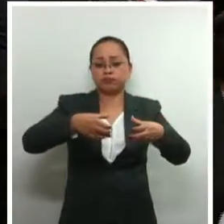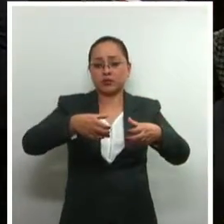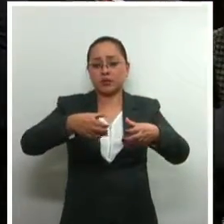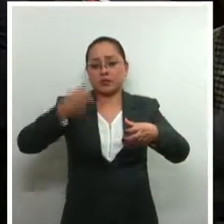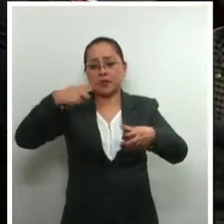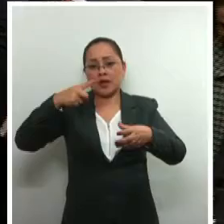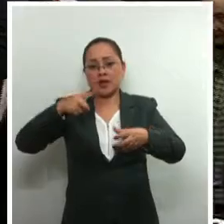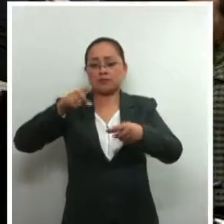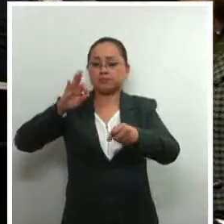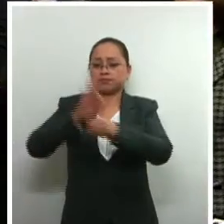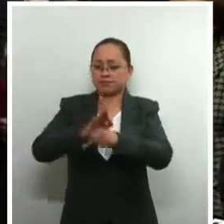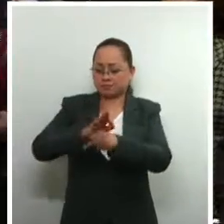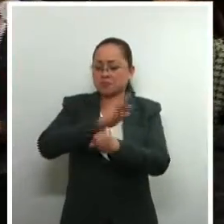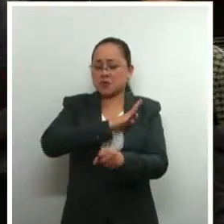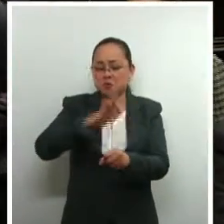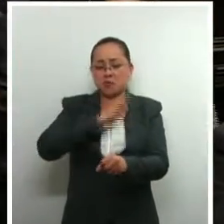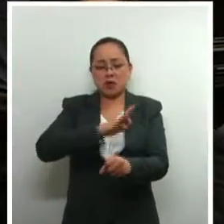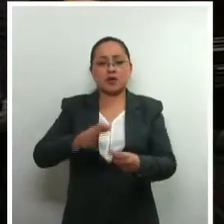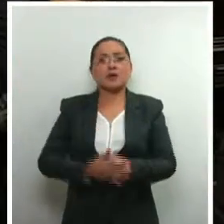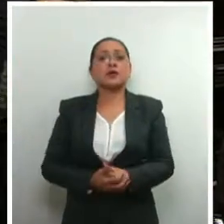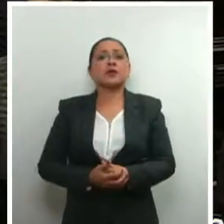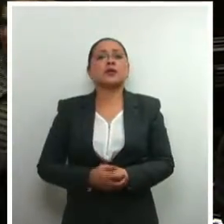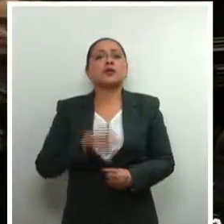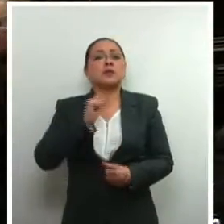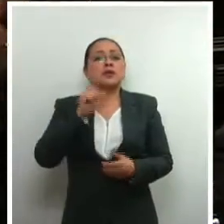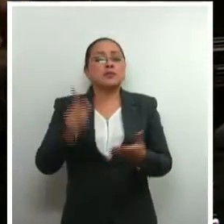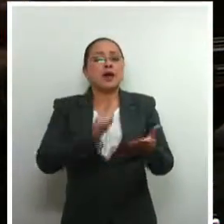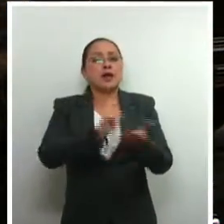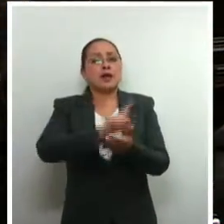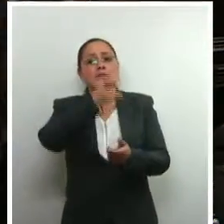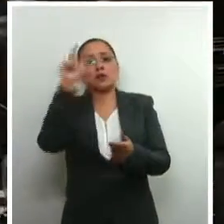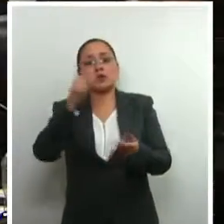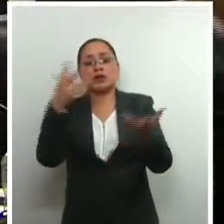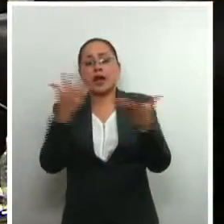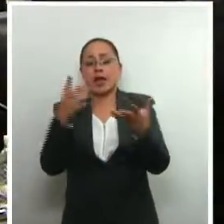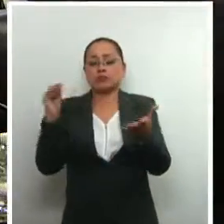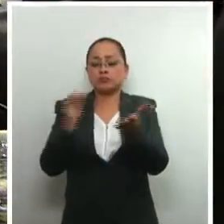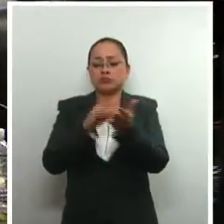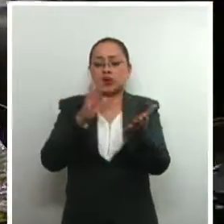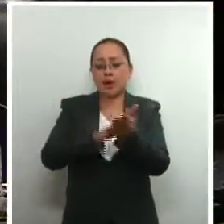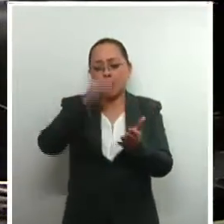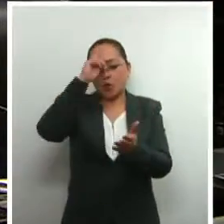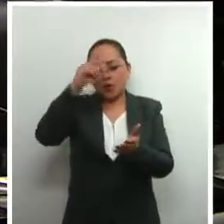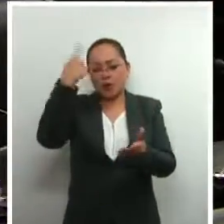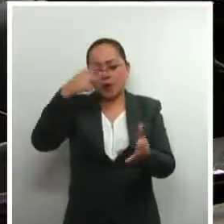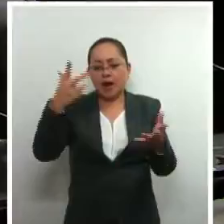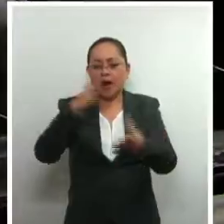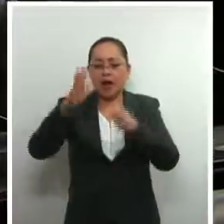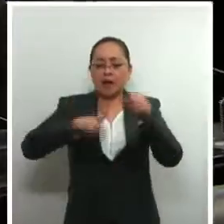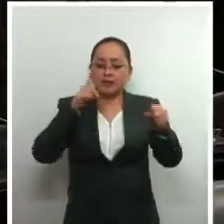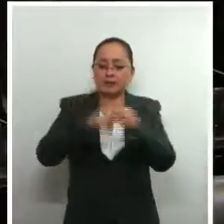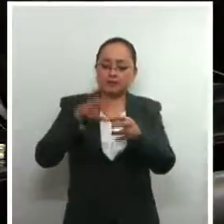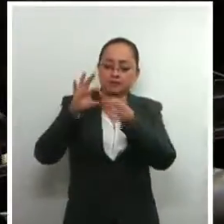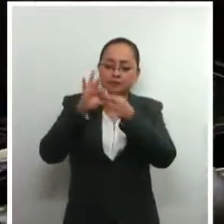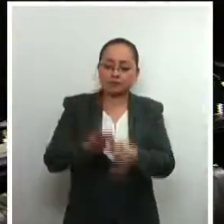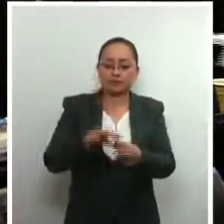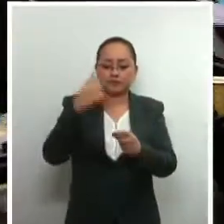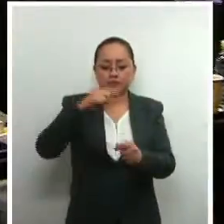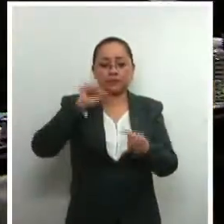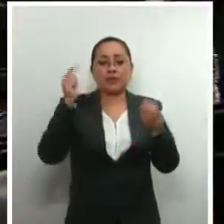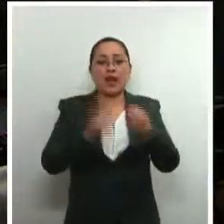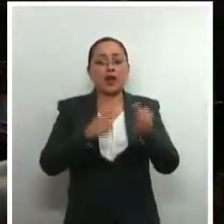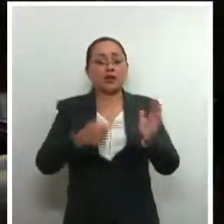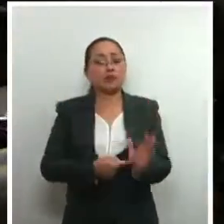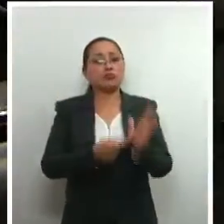legales para su defensa. La ley determinará la prohibición para emplear animales en